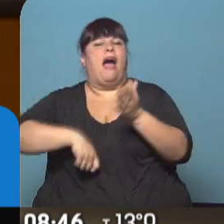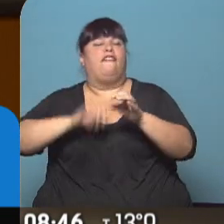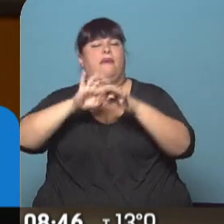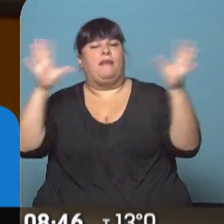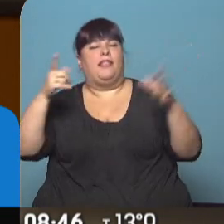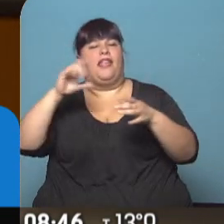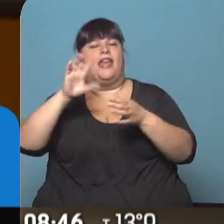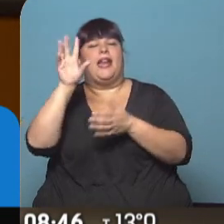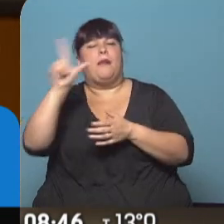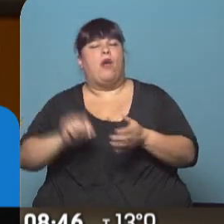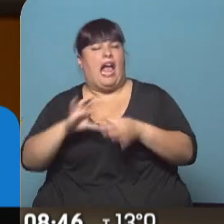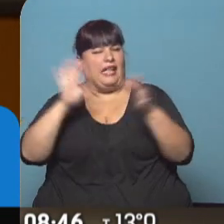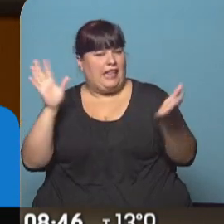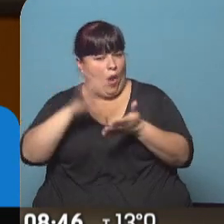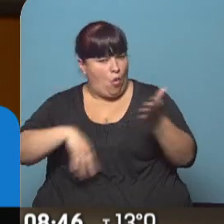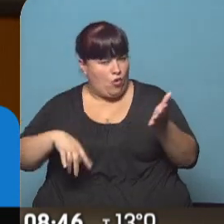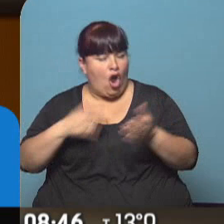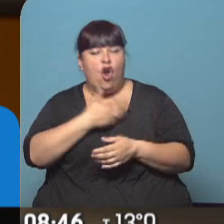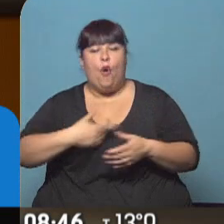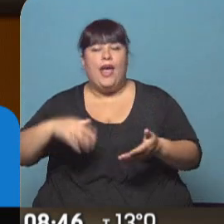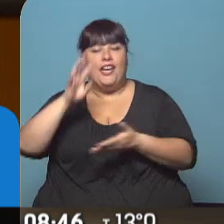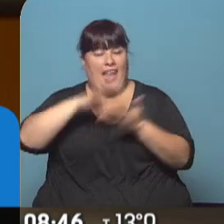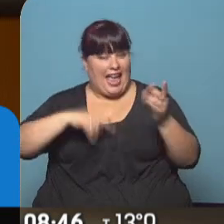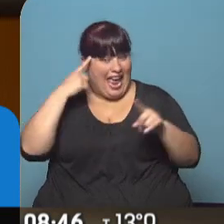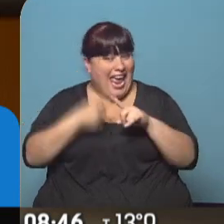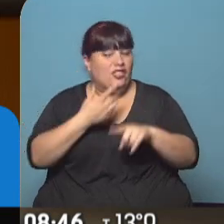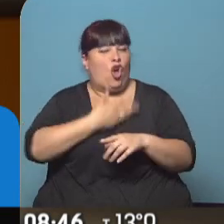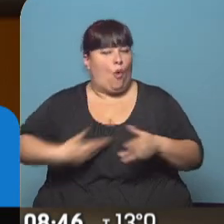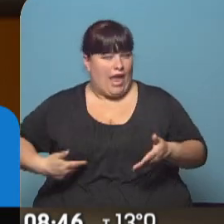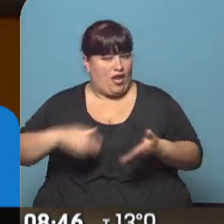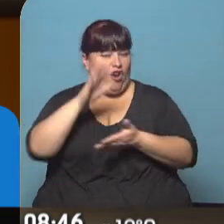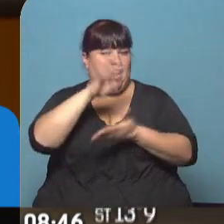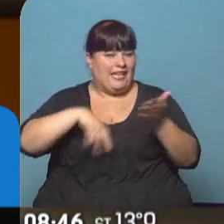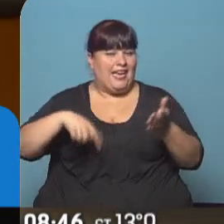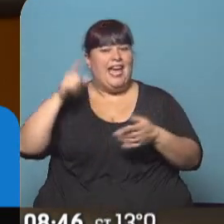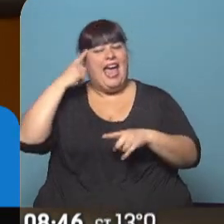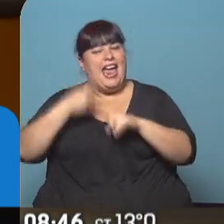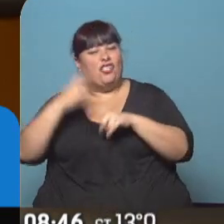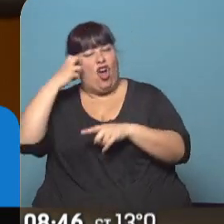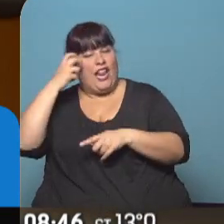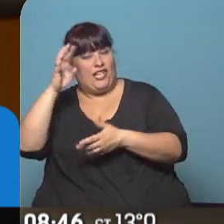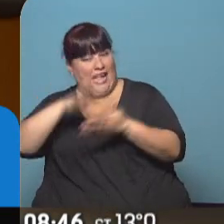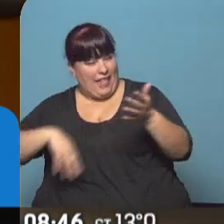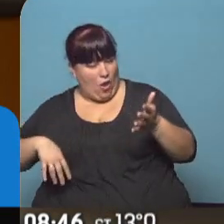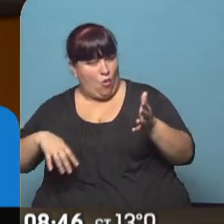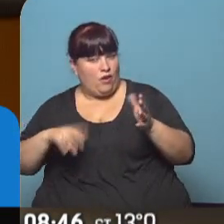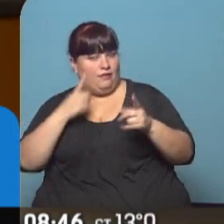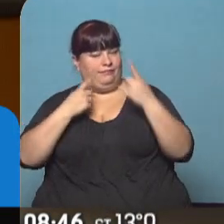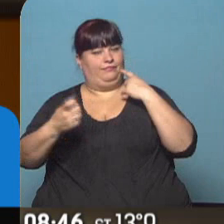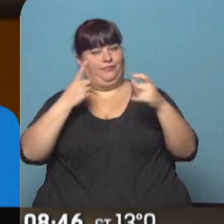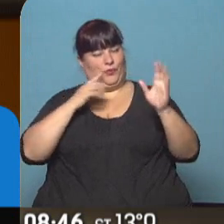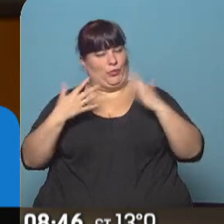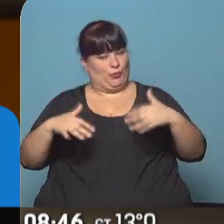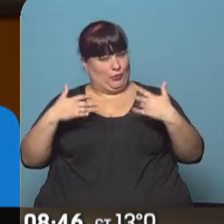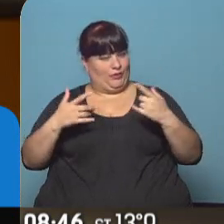independencia de la República Catalana". El gobierno catalán y el exgobierno catalán y el exparlamento catalán se han cuidado muy